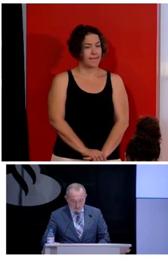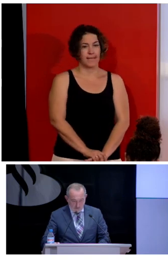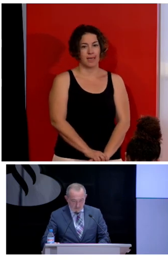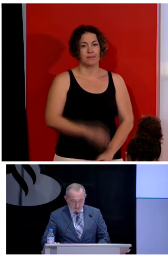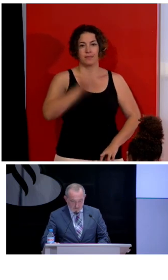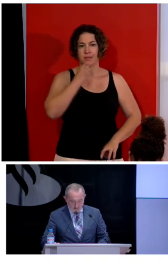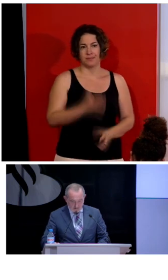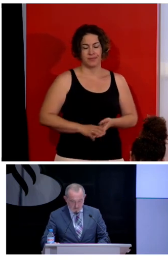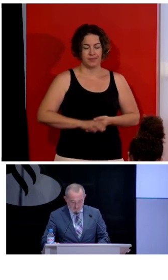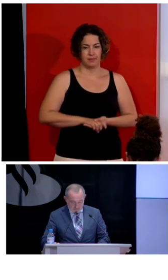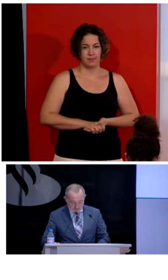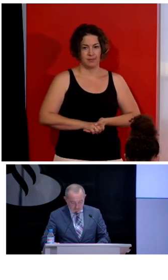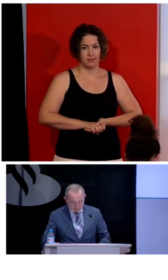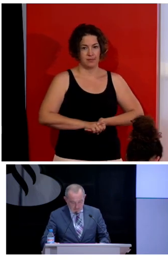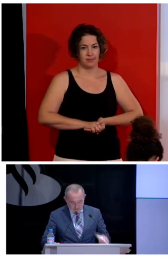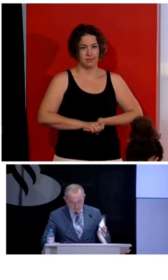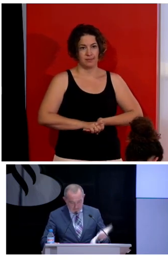Bien.